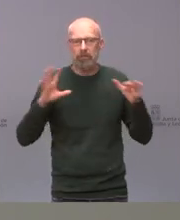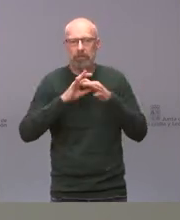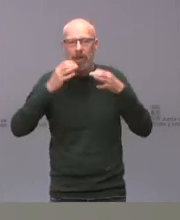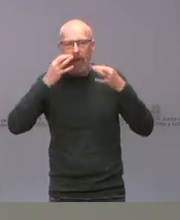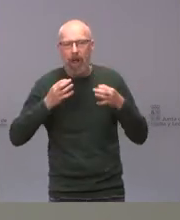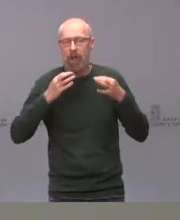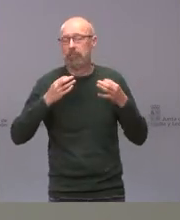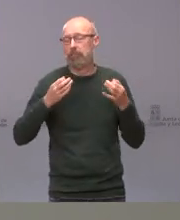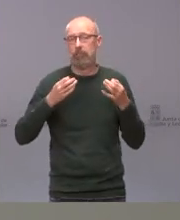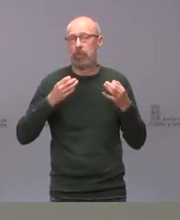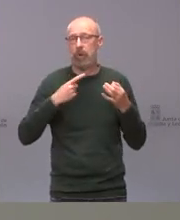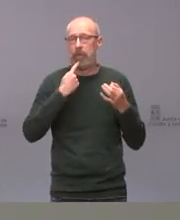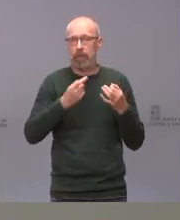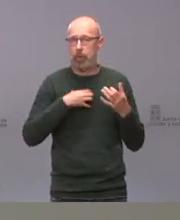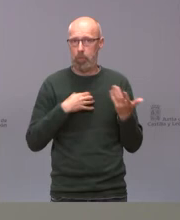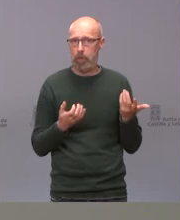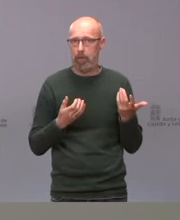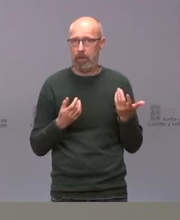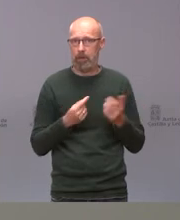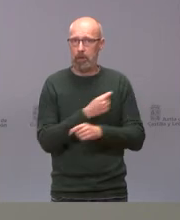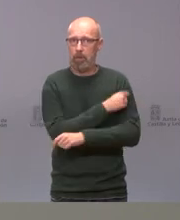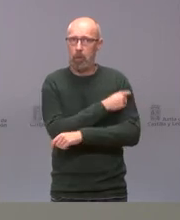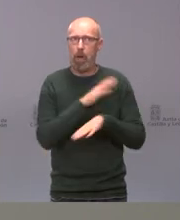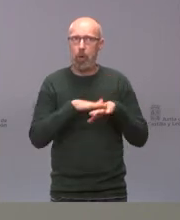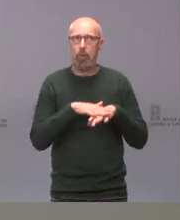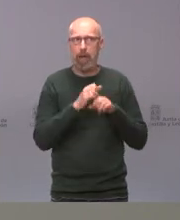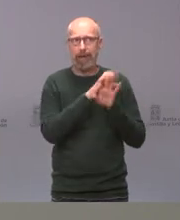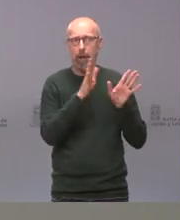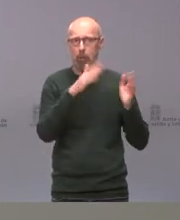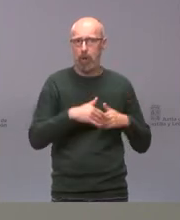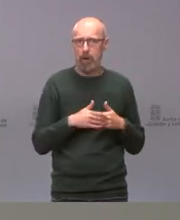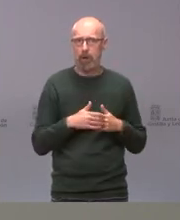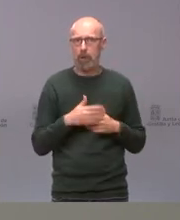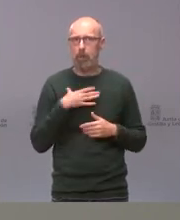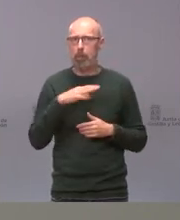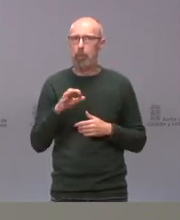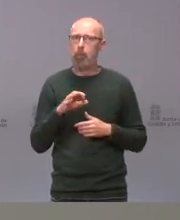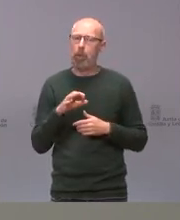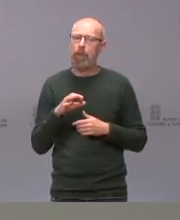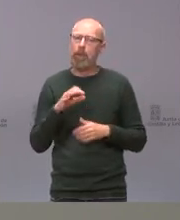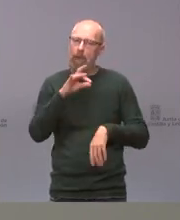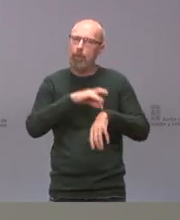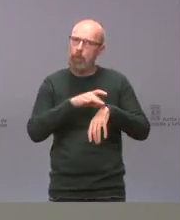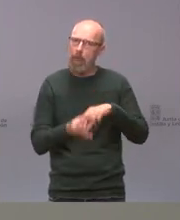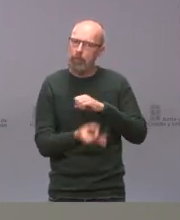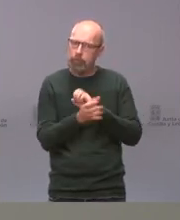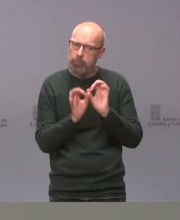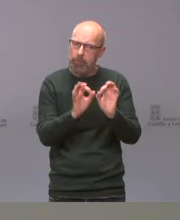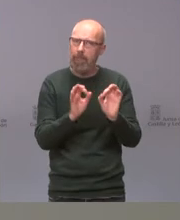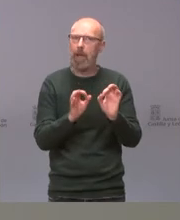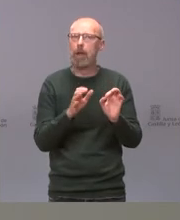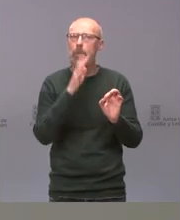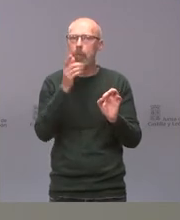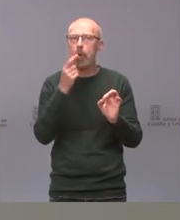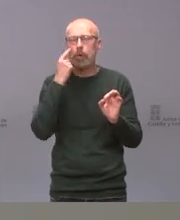produce una vacuna. Una cosa es que tú lo declares en el régimen de farmacovigilancia, se recoge y se sigue, y